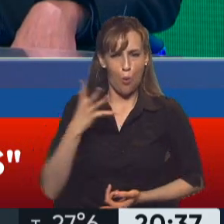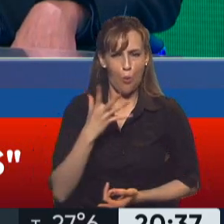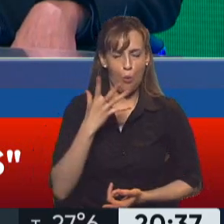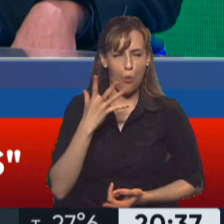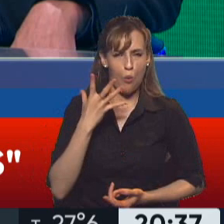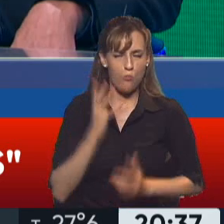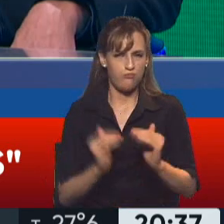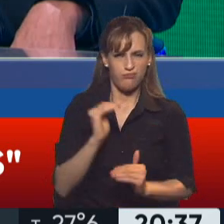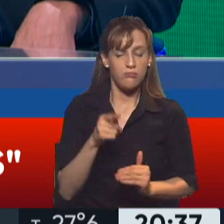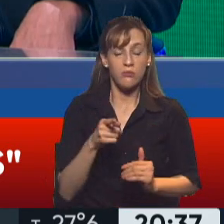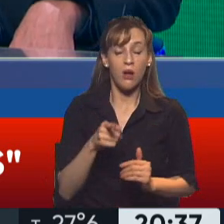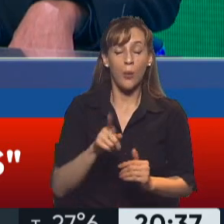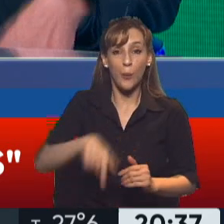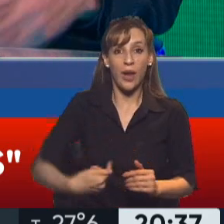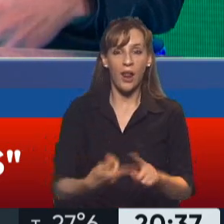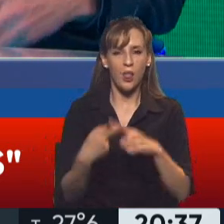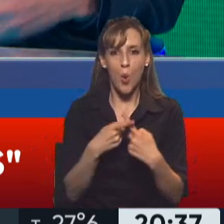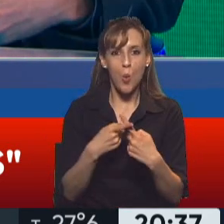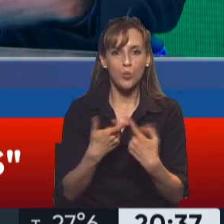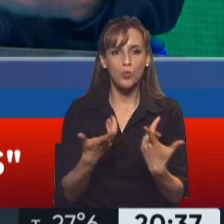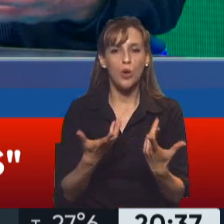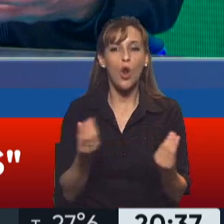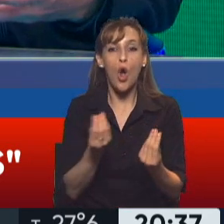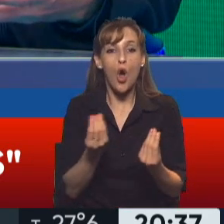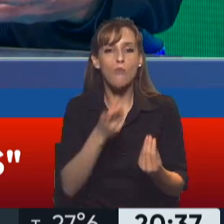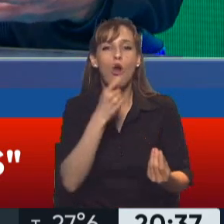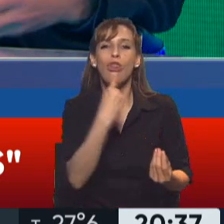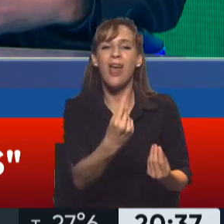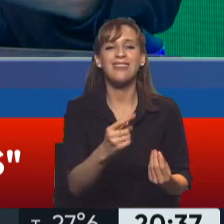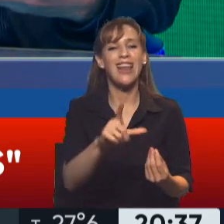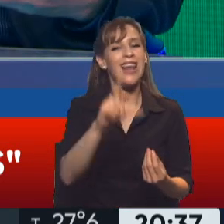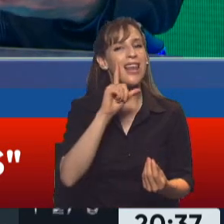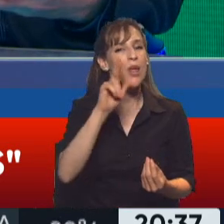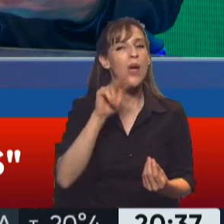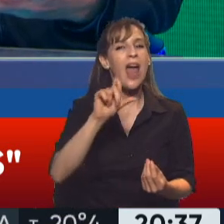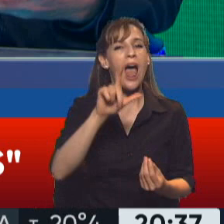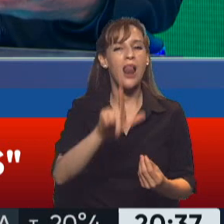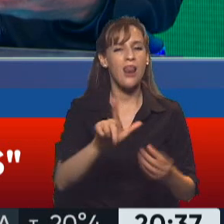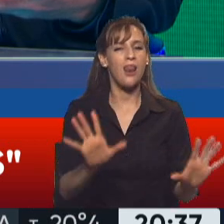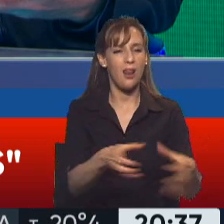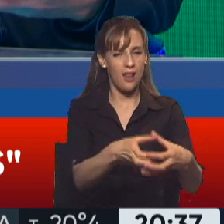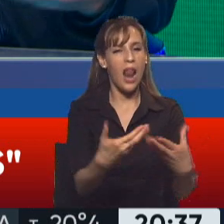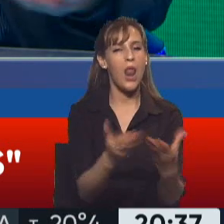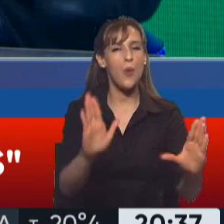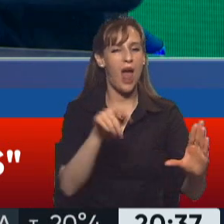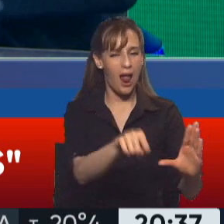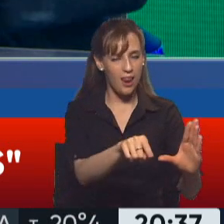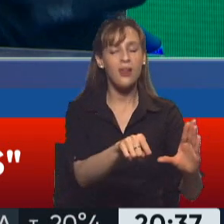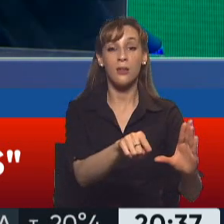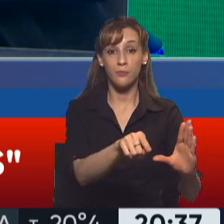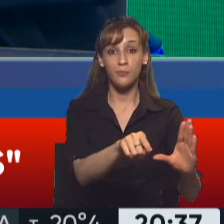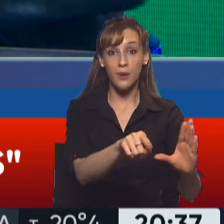esta discusión acerca de si nombrarlos, aceptarlos como liberales, aceptar esa etiqueta para nombrarlos, porque